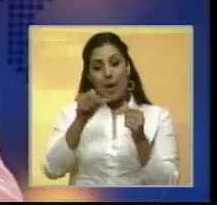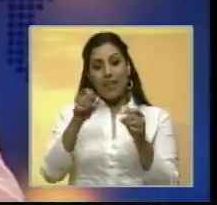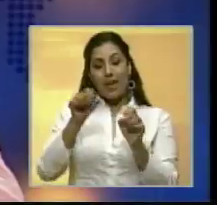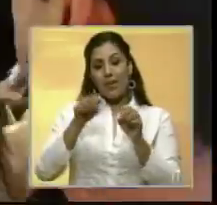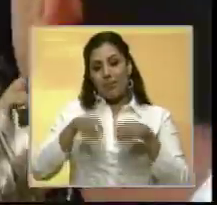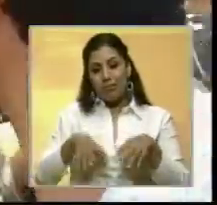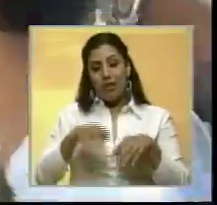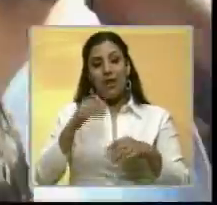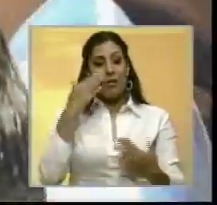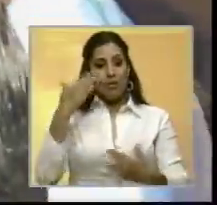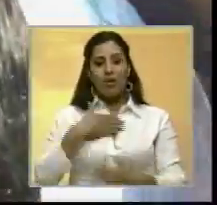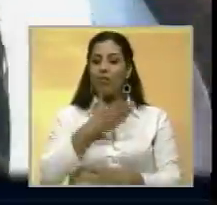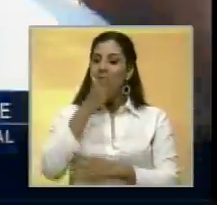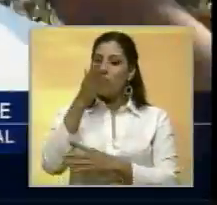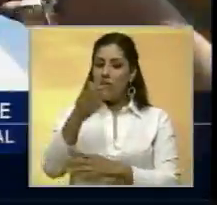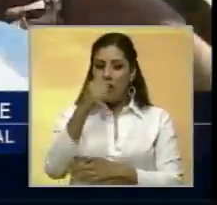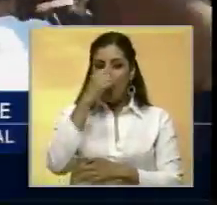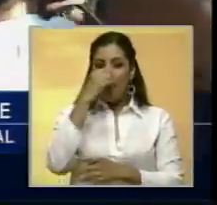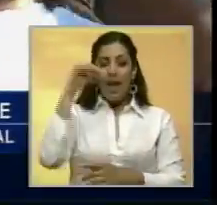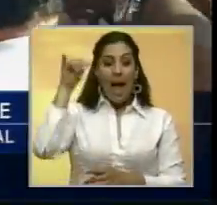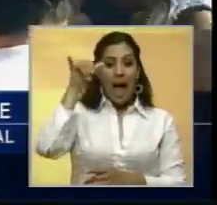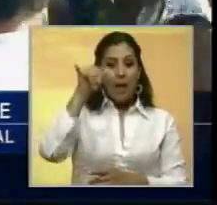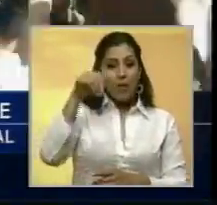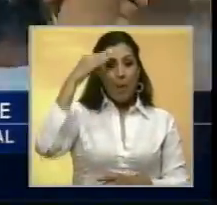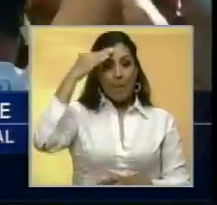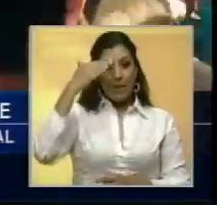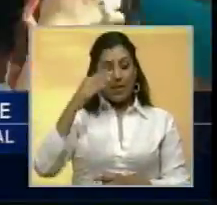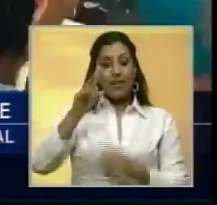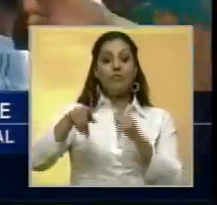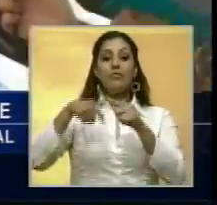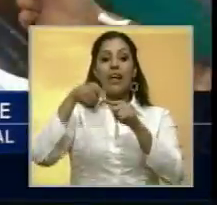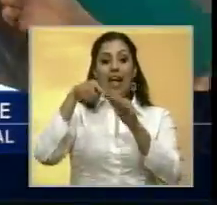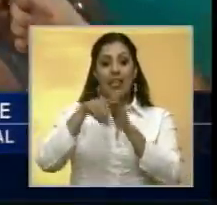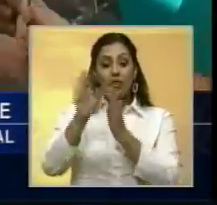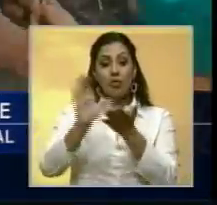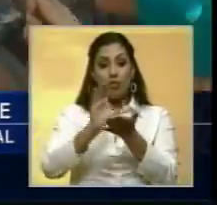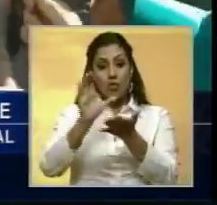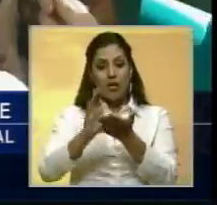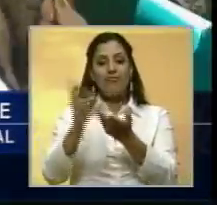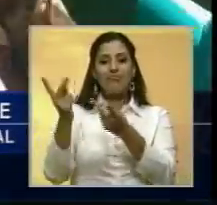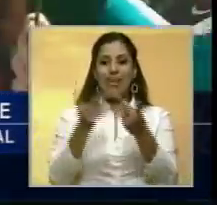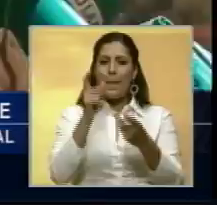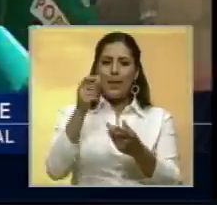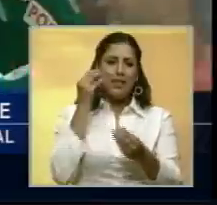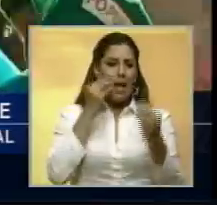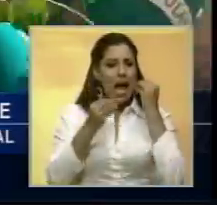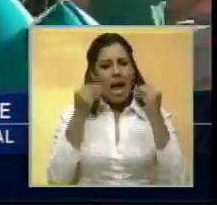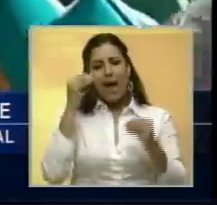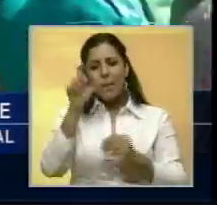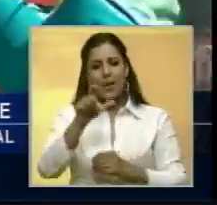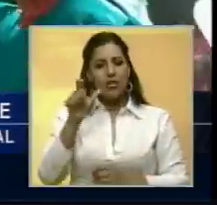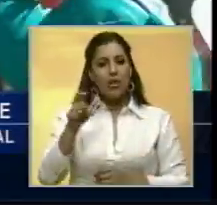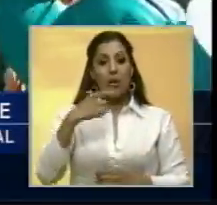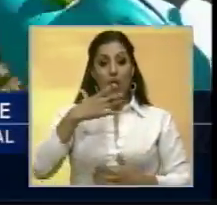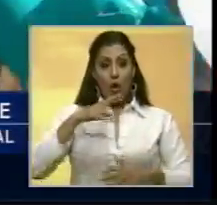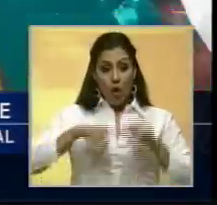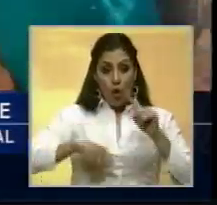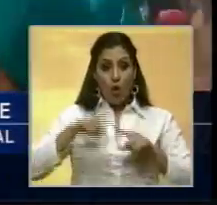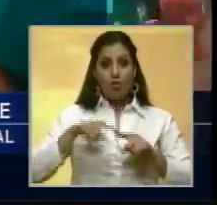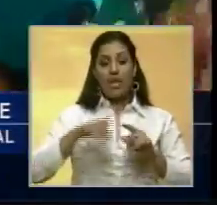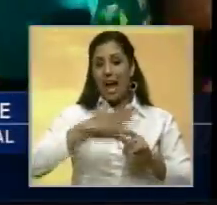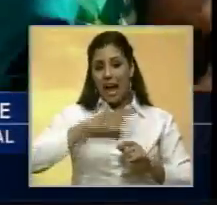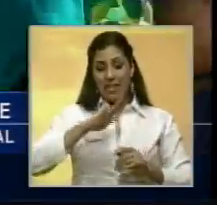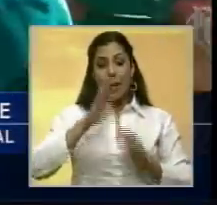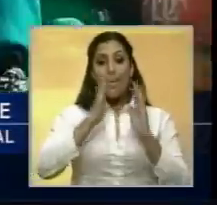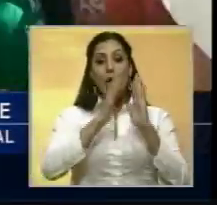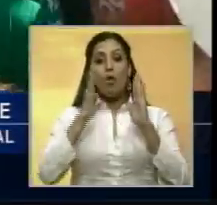destituida. Rousseff se trasladó en un avión de la Fuerza Aérea y al llegar a la ciudad fue recibida por varios simpatizantes. Sus pertenencias, como son